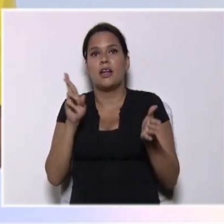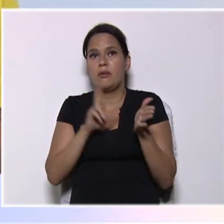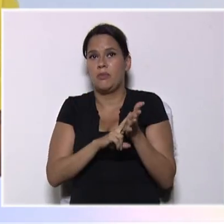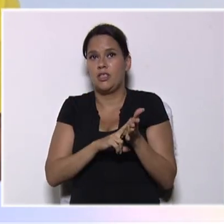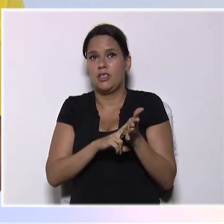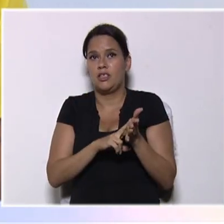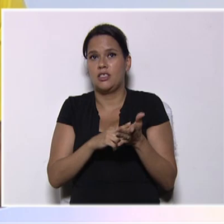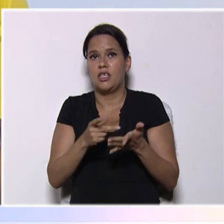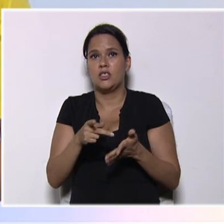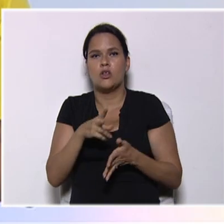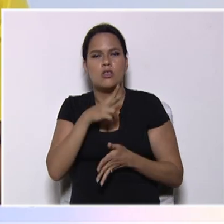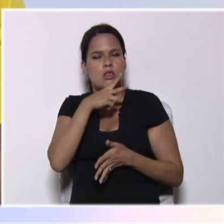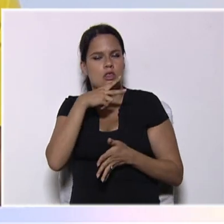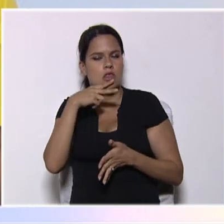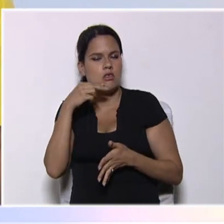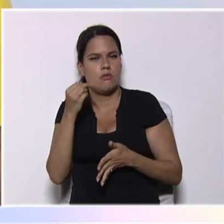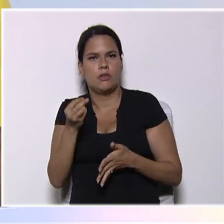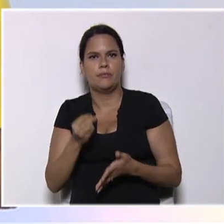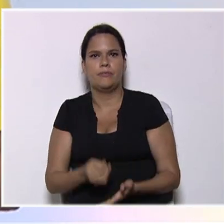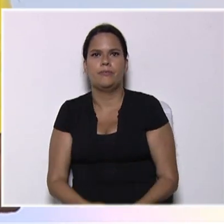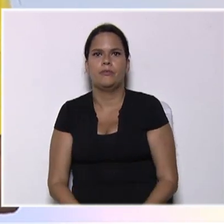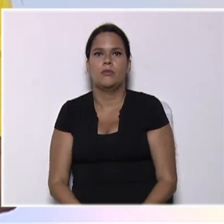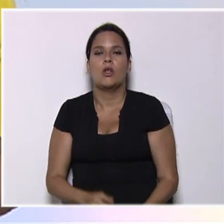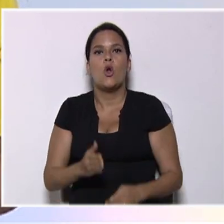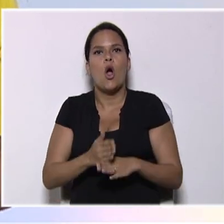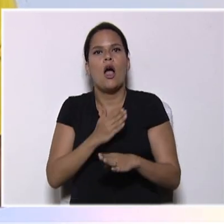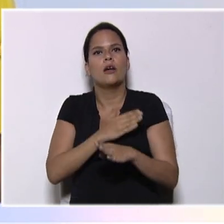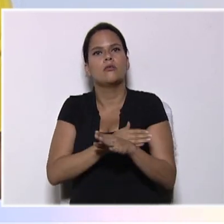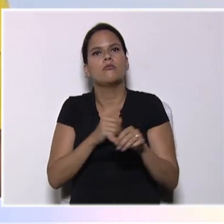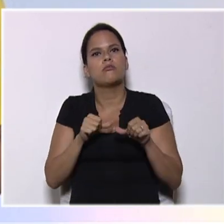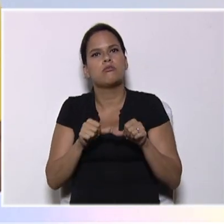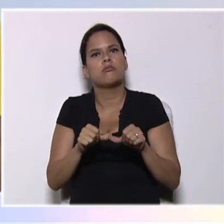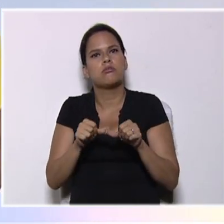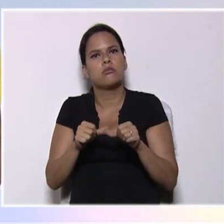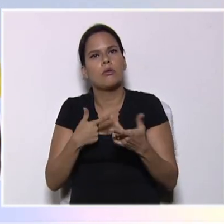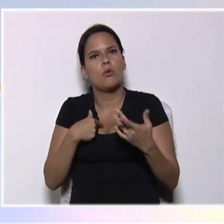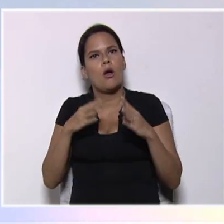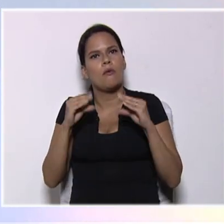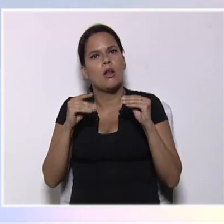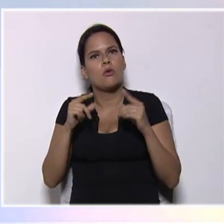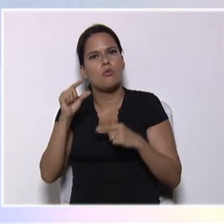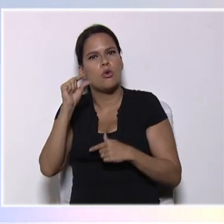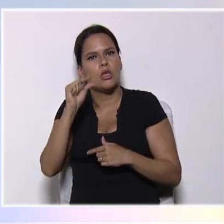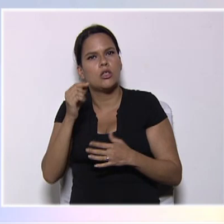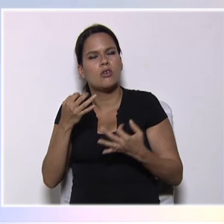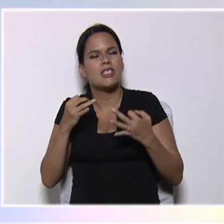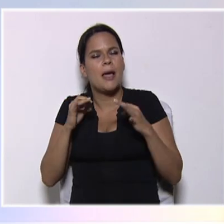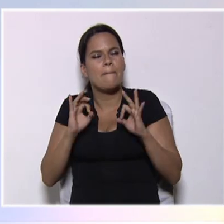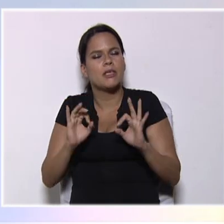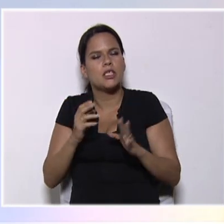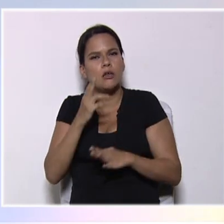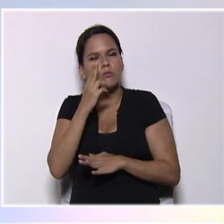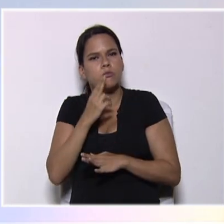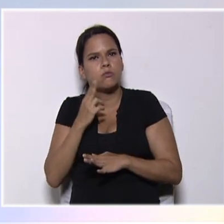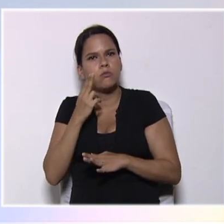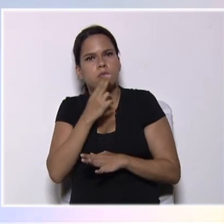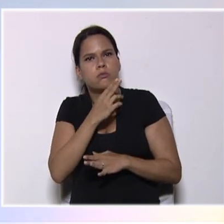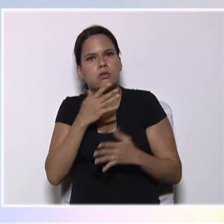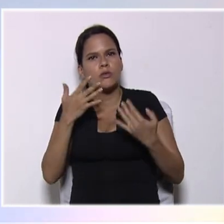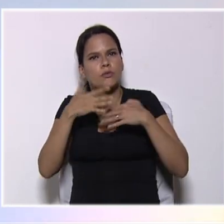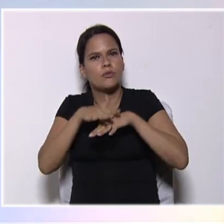ya que son divinas. Pero antes de seguir avanzando, vamos a hablar un poquito de esas especialidades ocupacionales y la relación que